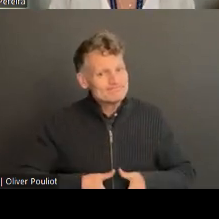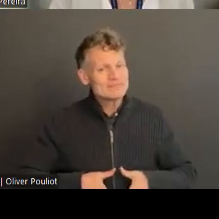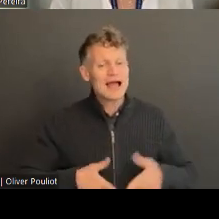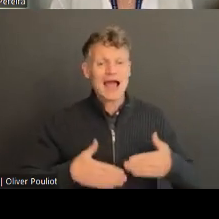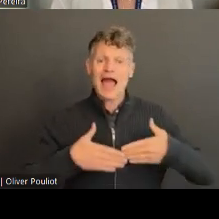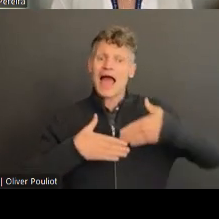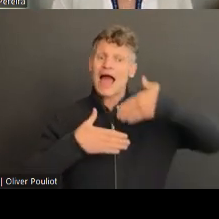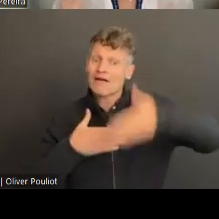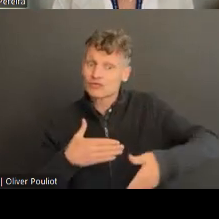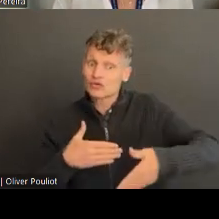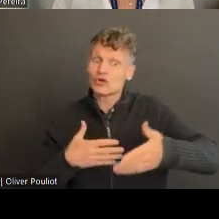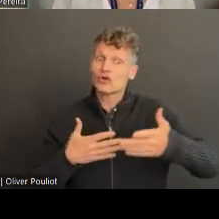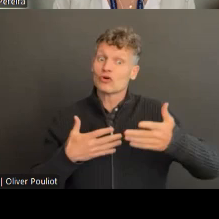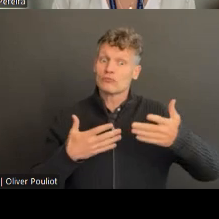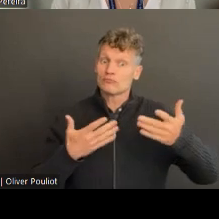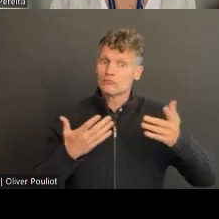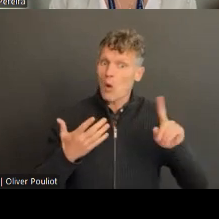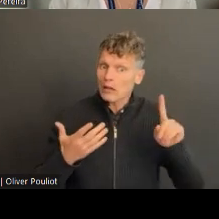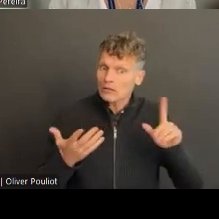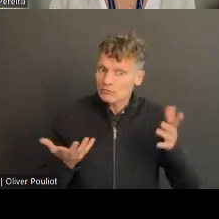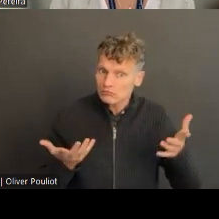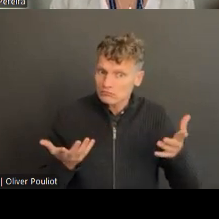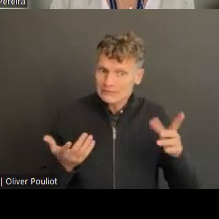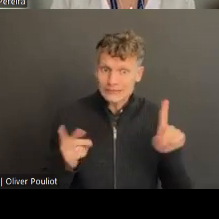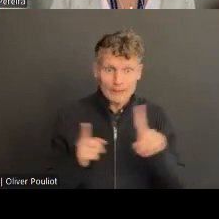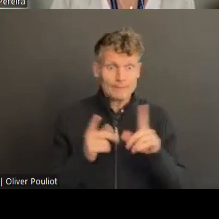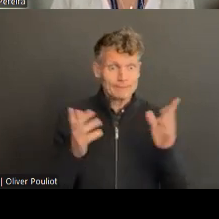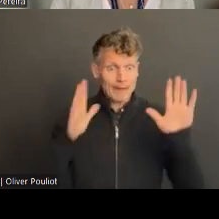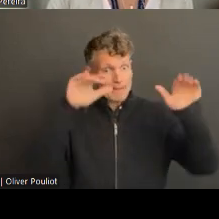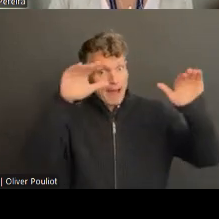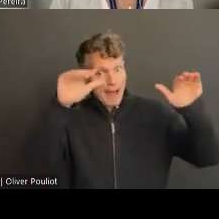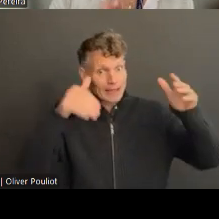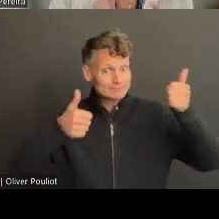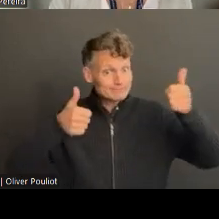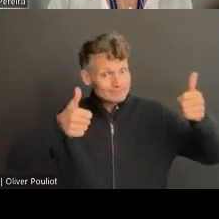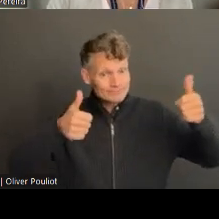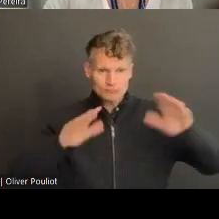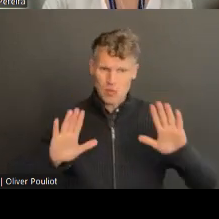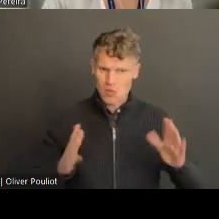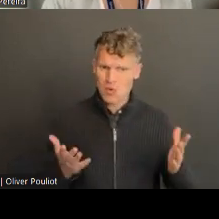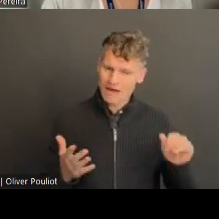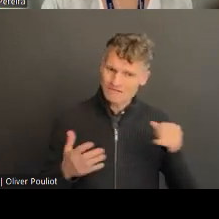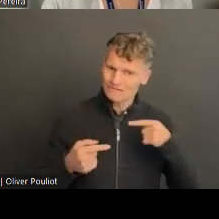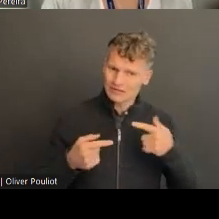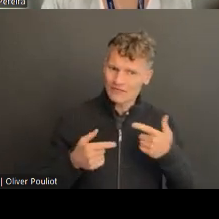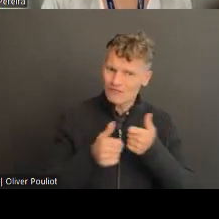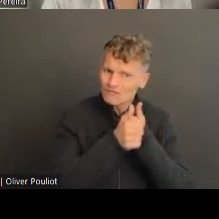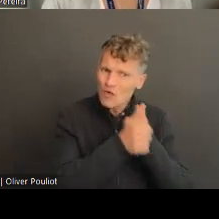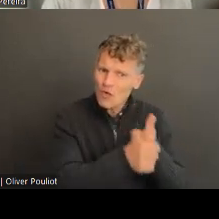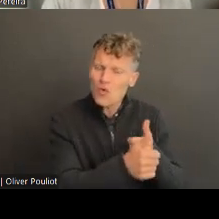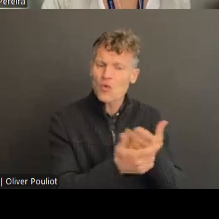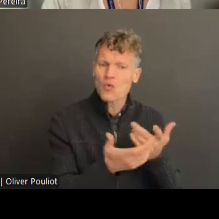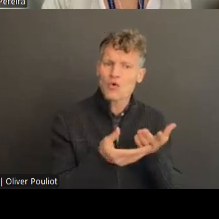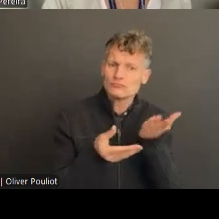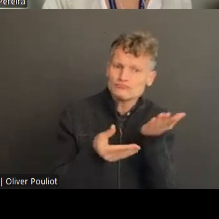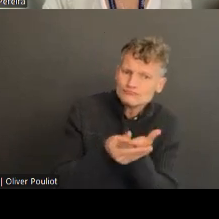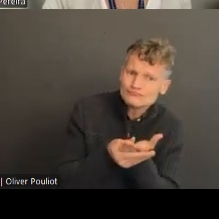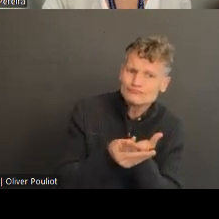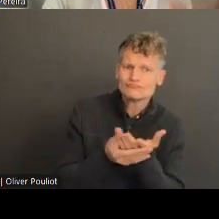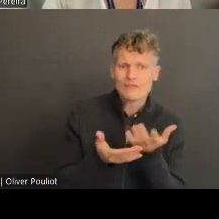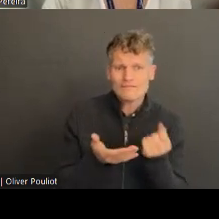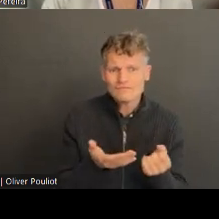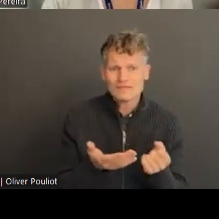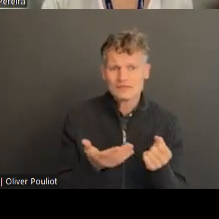este diagrama al interior del equipo, nos pudimos dar cuenta que existe un espacio importante, ¿cierto? En donde hay